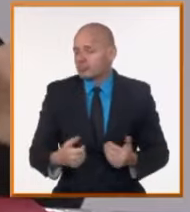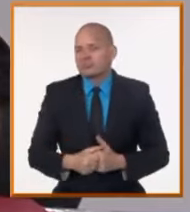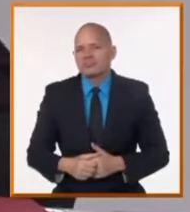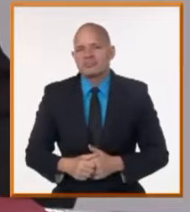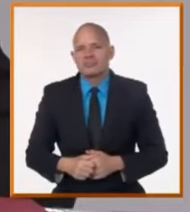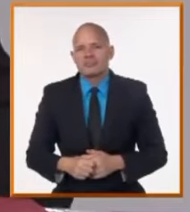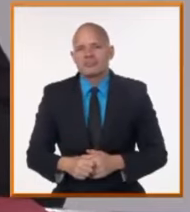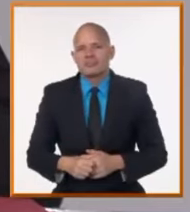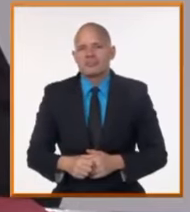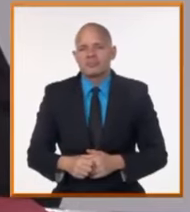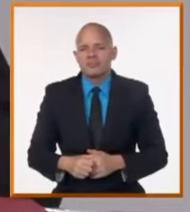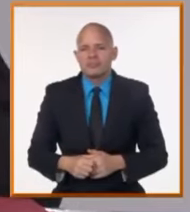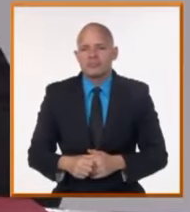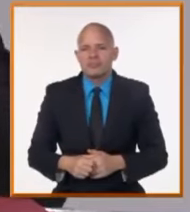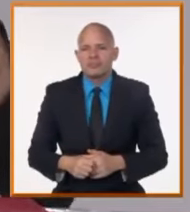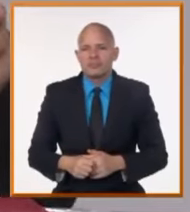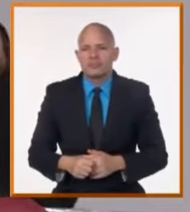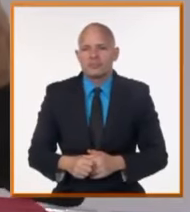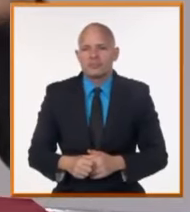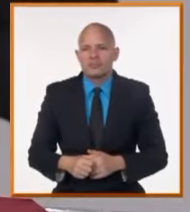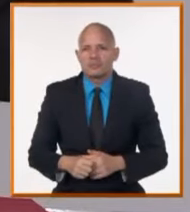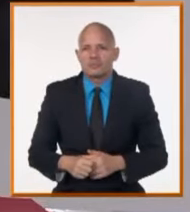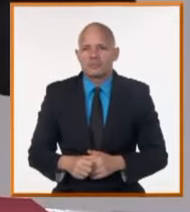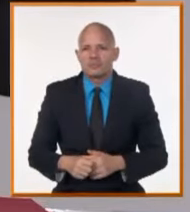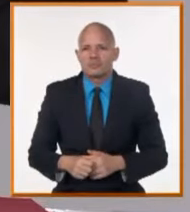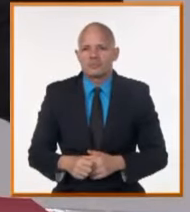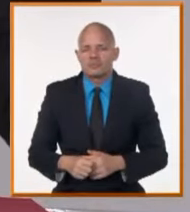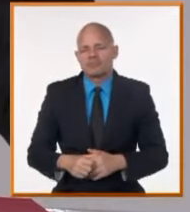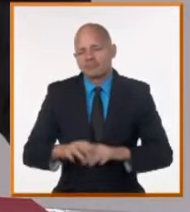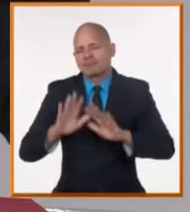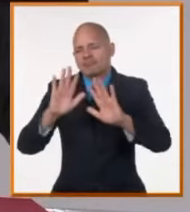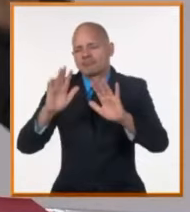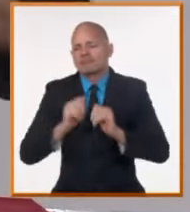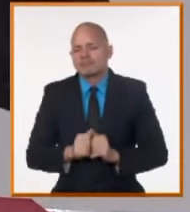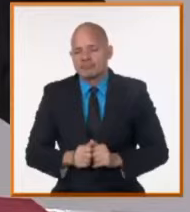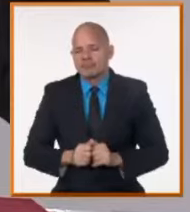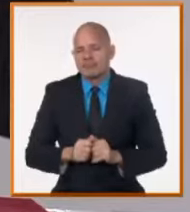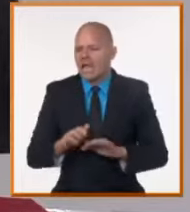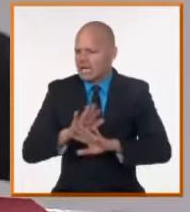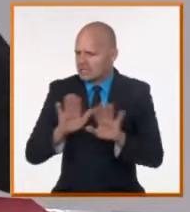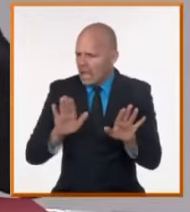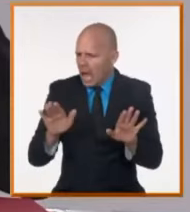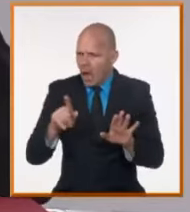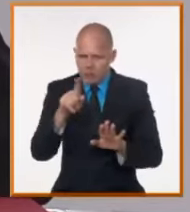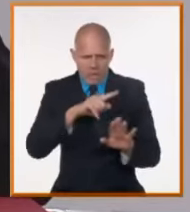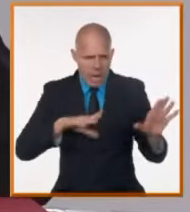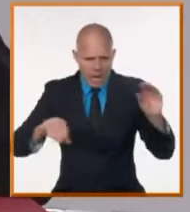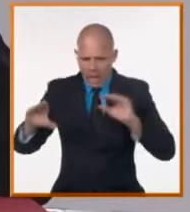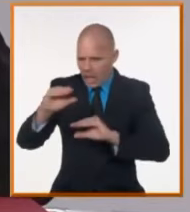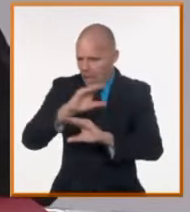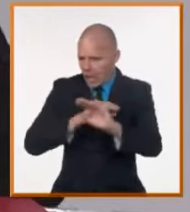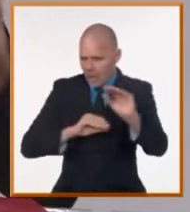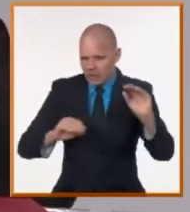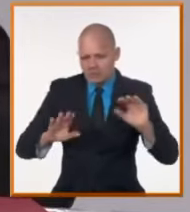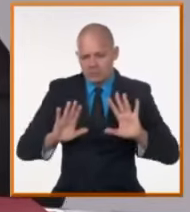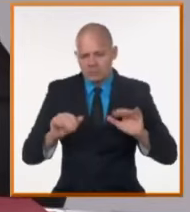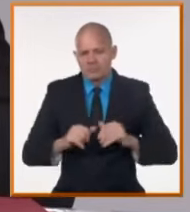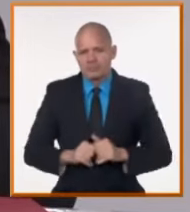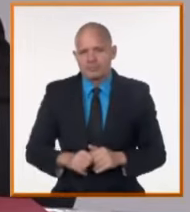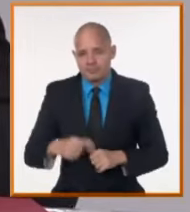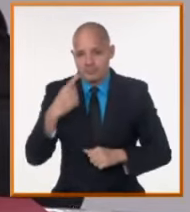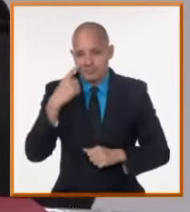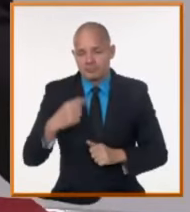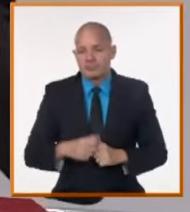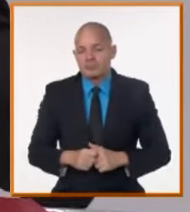Elier, Jojito y tú mismo, ¿no?, ellos tenían una predestinación, como